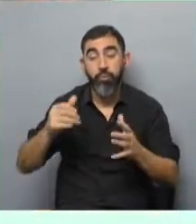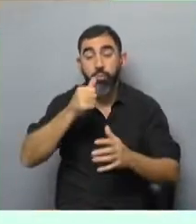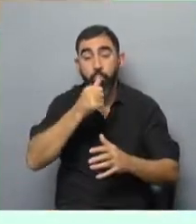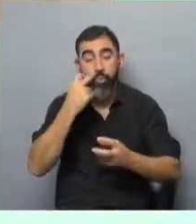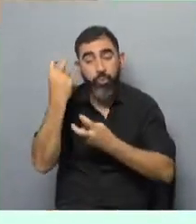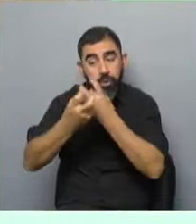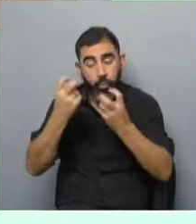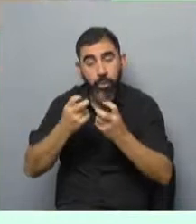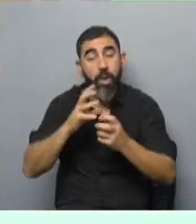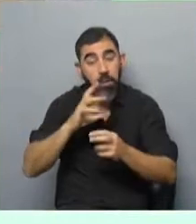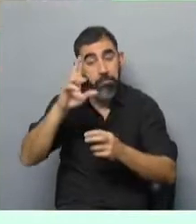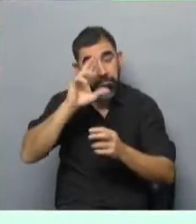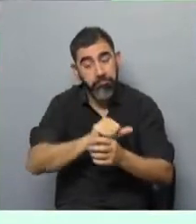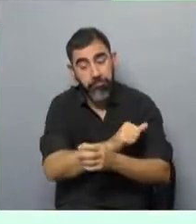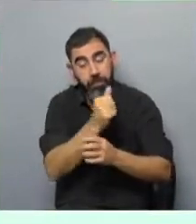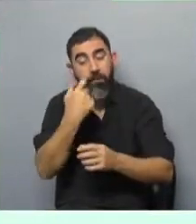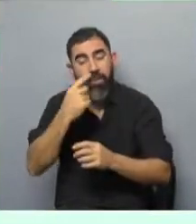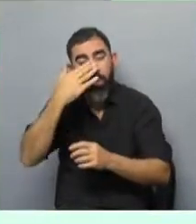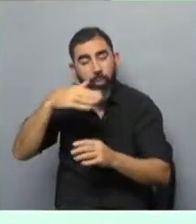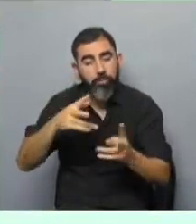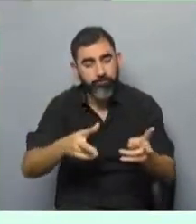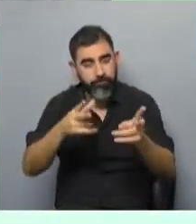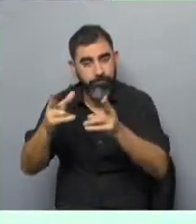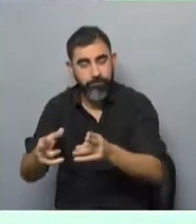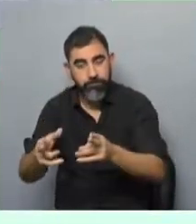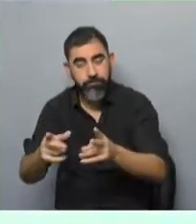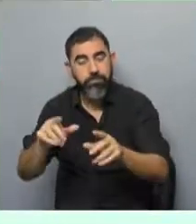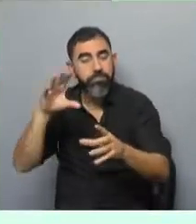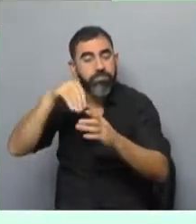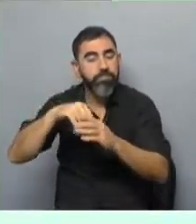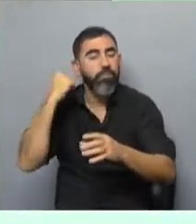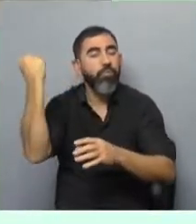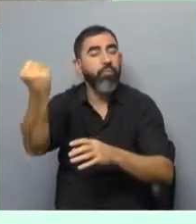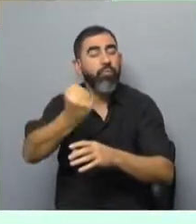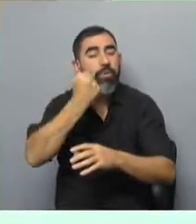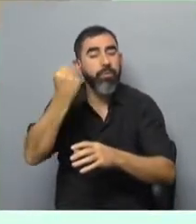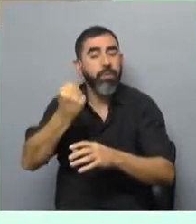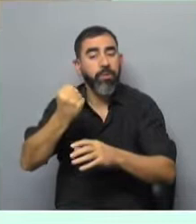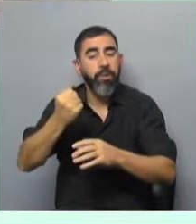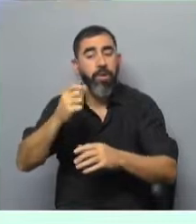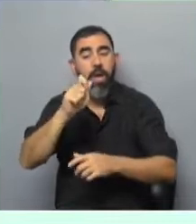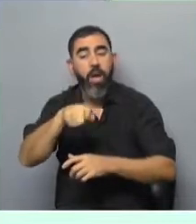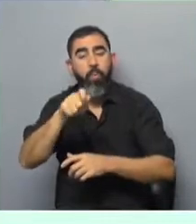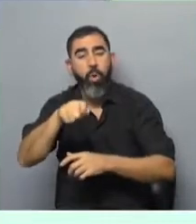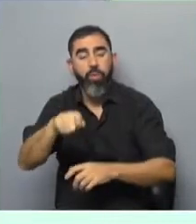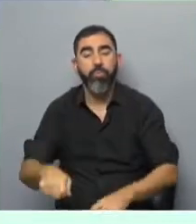que se ha venido cumpliendo y que queda el último tramo que comprende fundamentalmente a los magistrados.